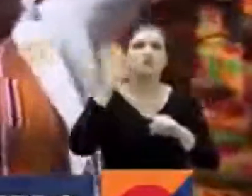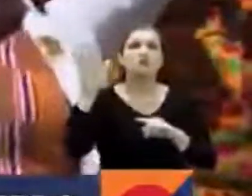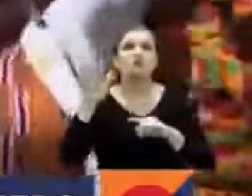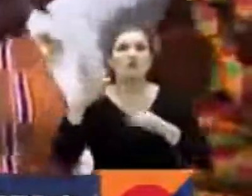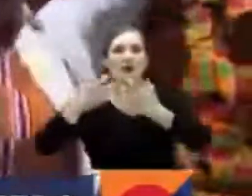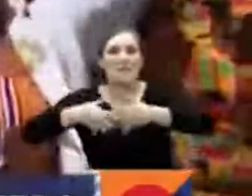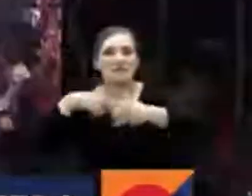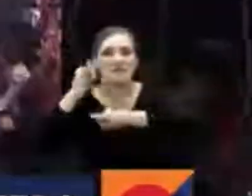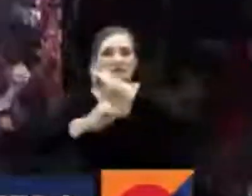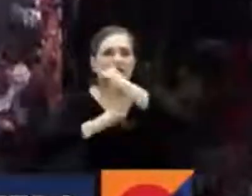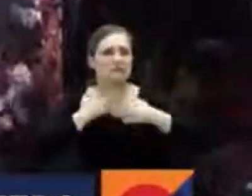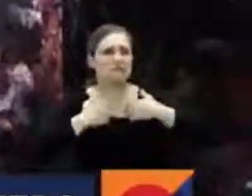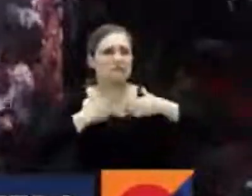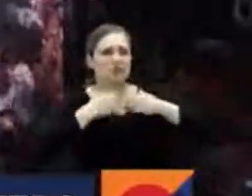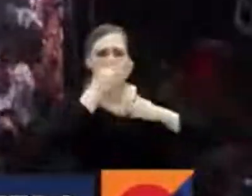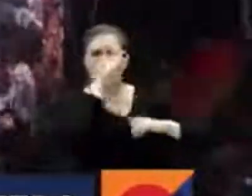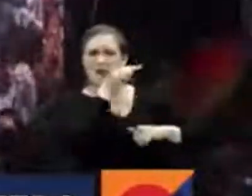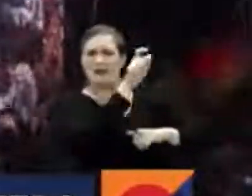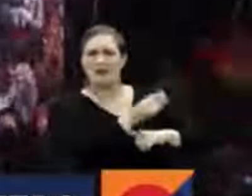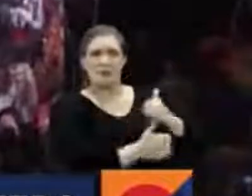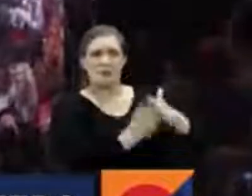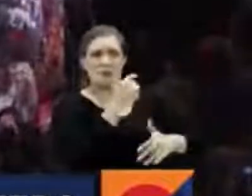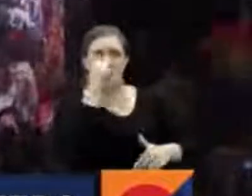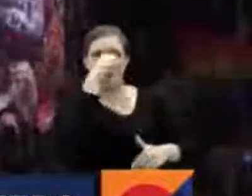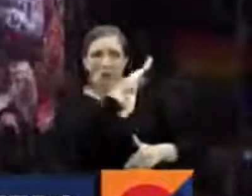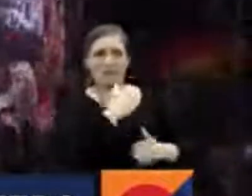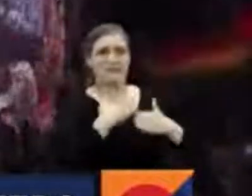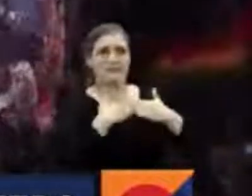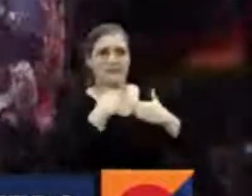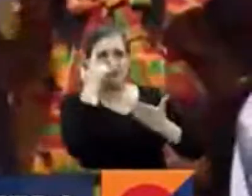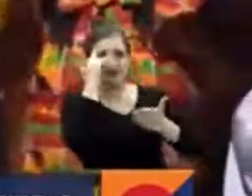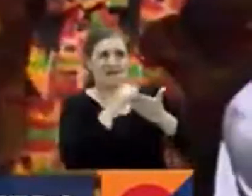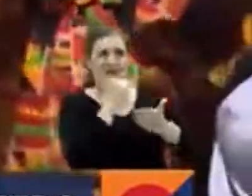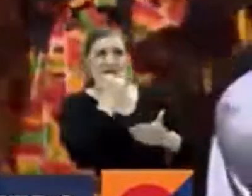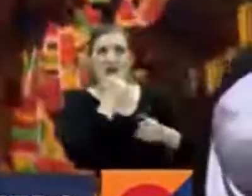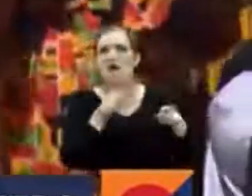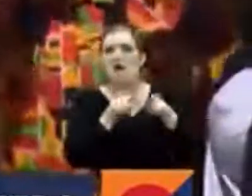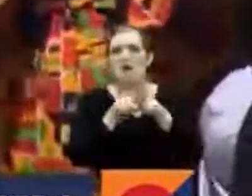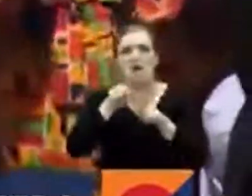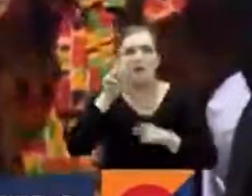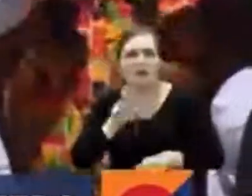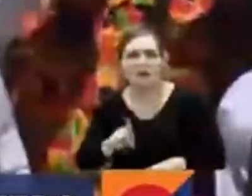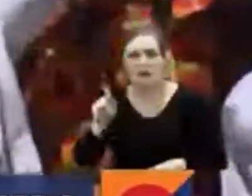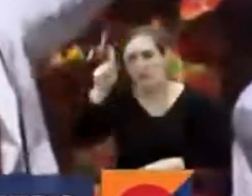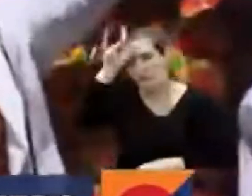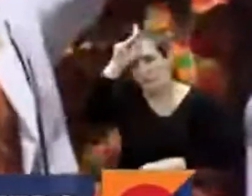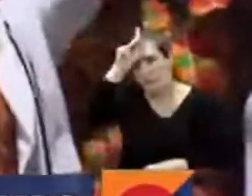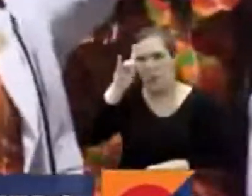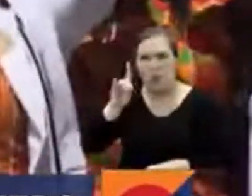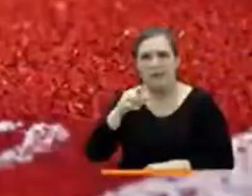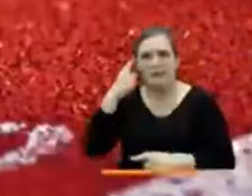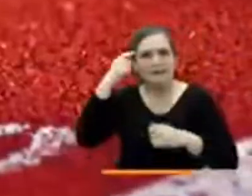desconfianza y escepticismo con la llegada del gobierno Petro, situación que se ha visto en otros países como Venezuela, Perú y Bolivia.